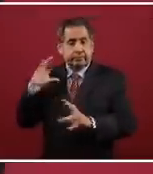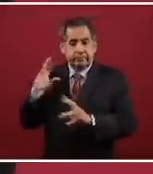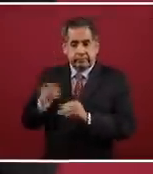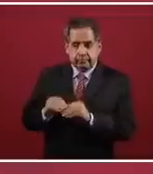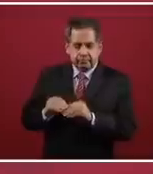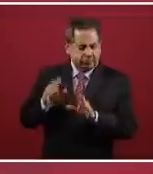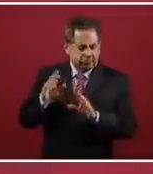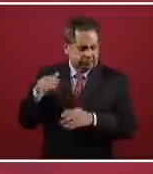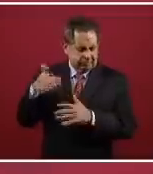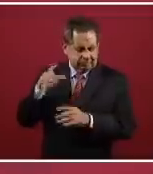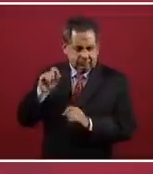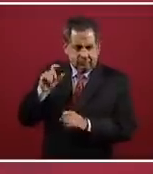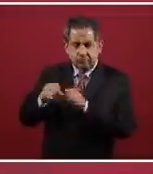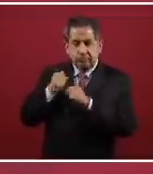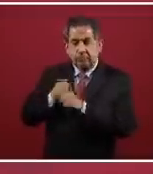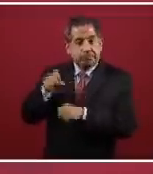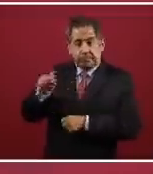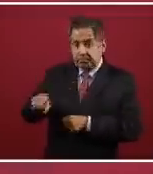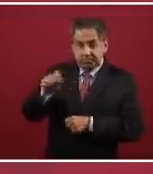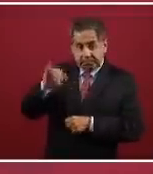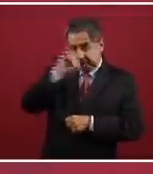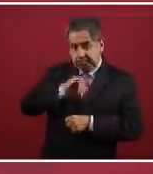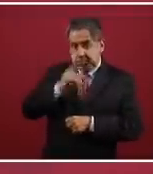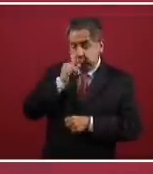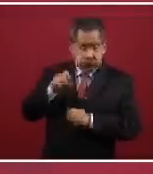o 20 años, el mismo.